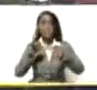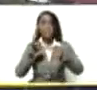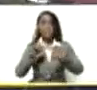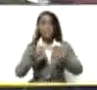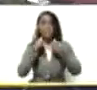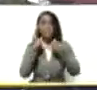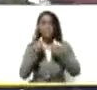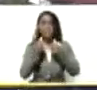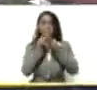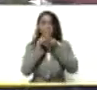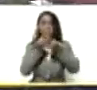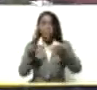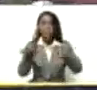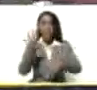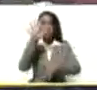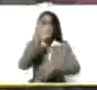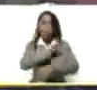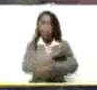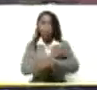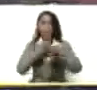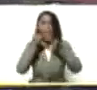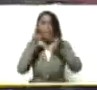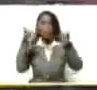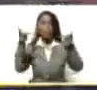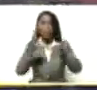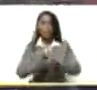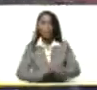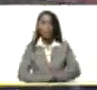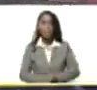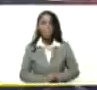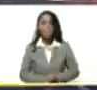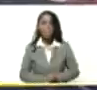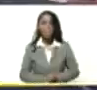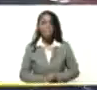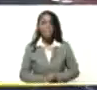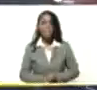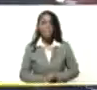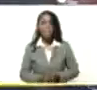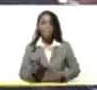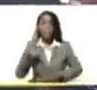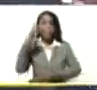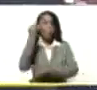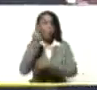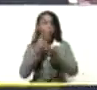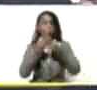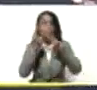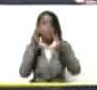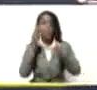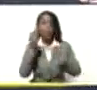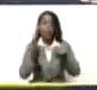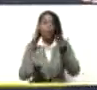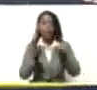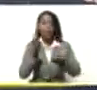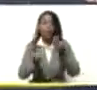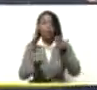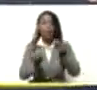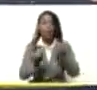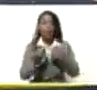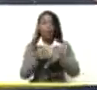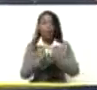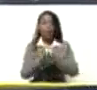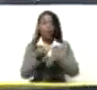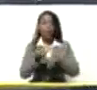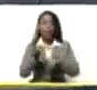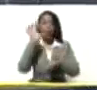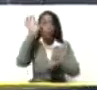fuerte despliegue de los cinco poderes públicos, la conquista de la paz, la estabilidad y la integridad de la